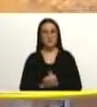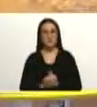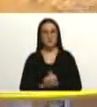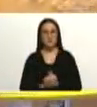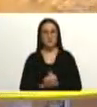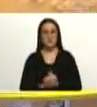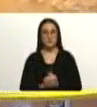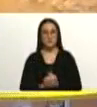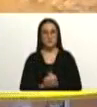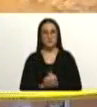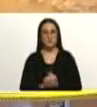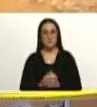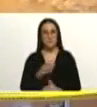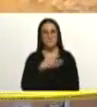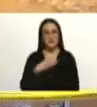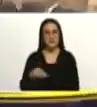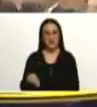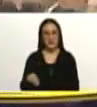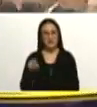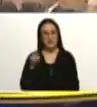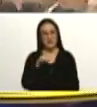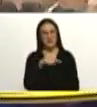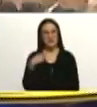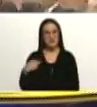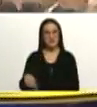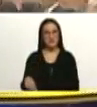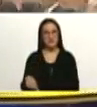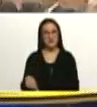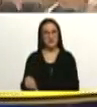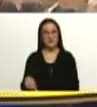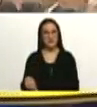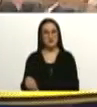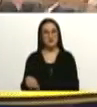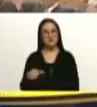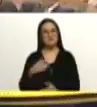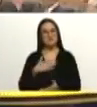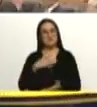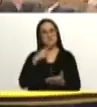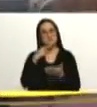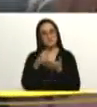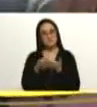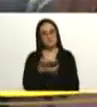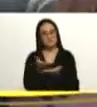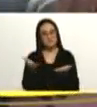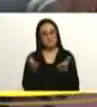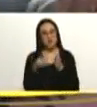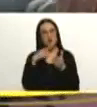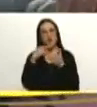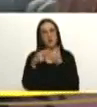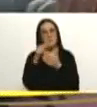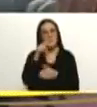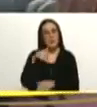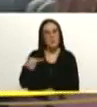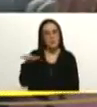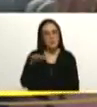Presidente Xi Jinping, quiero expresar a nombre de nuestro pueblo